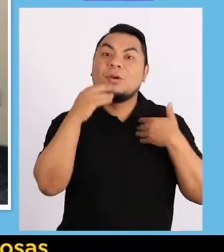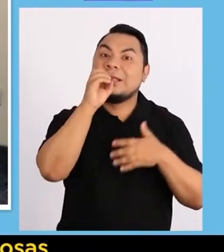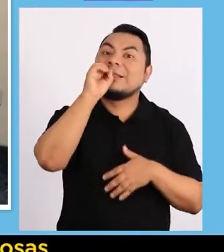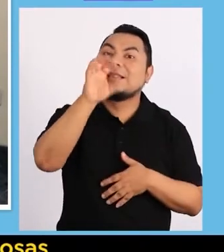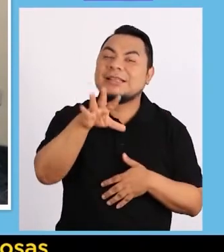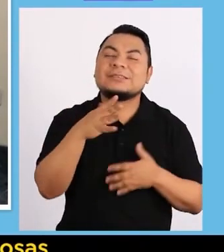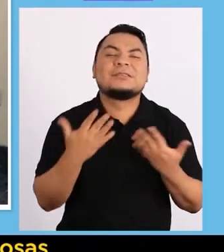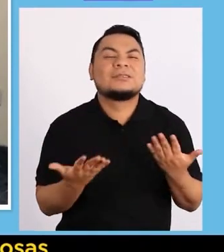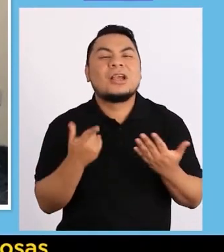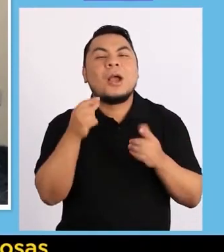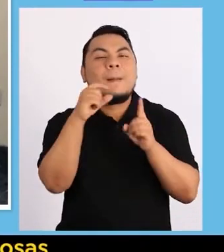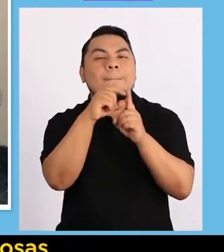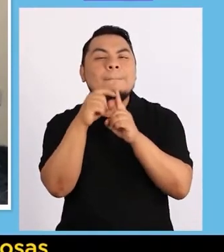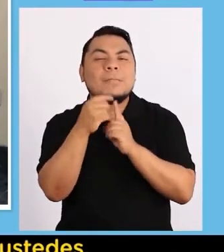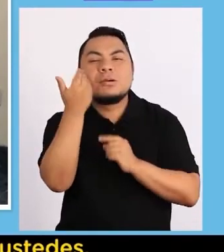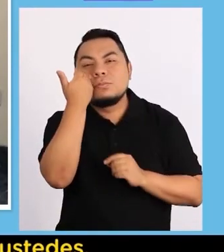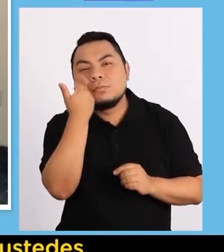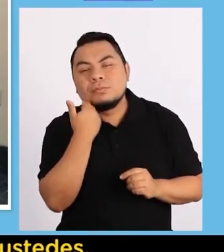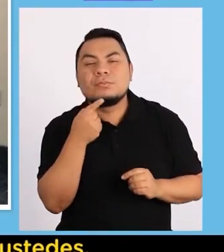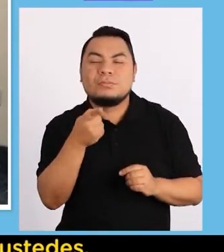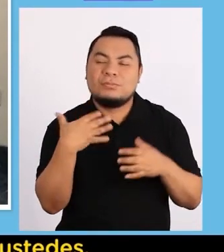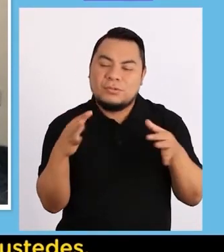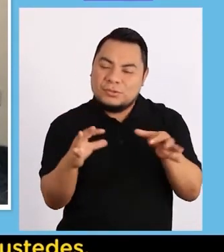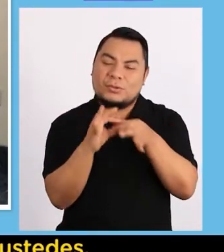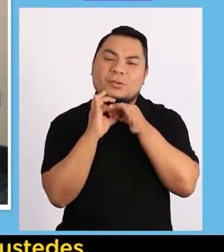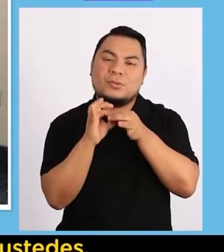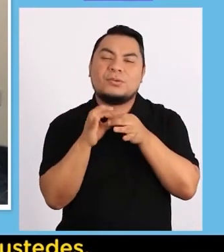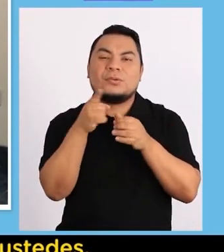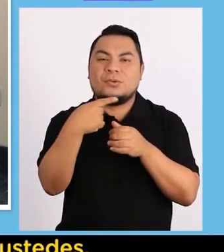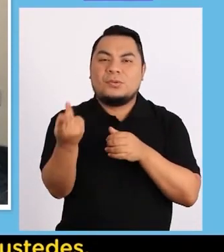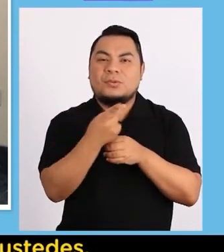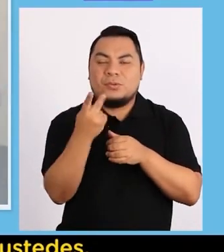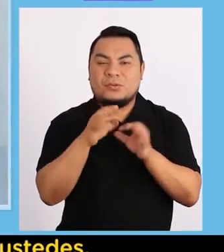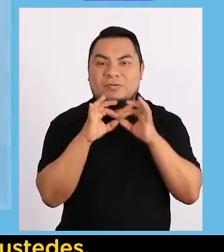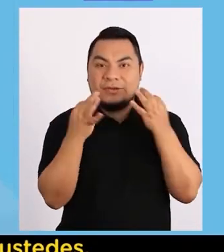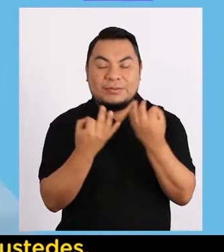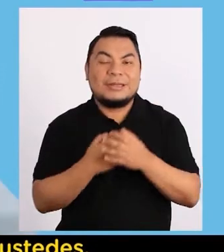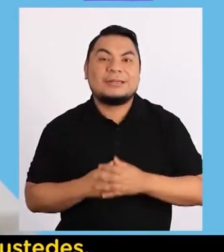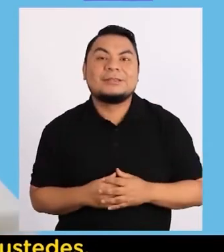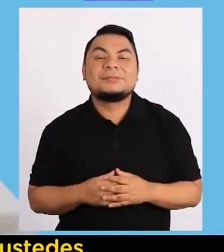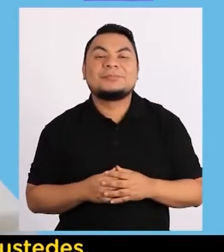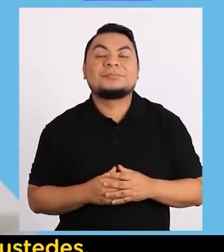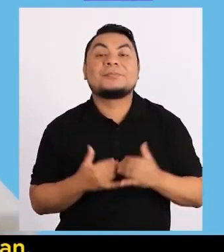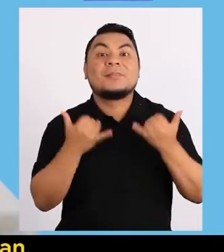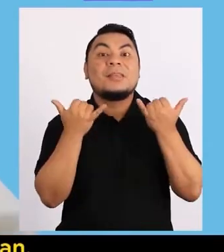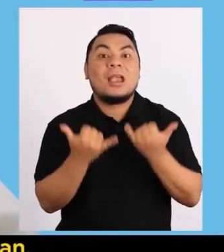También pueden decirle frases cariñosas que refuercen el vínculo afectivo entre ustedes.